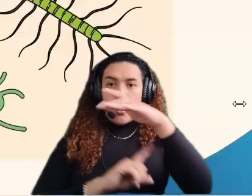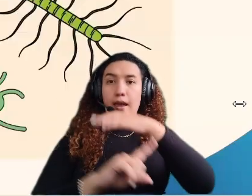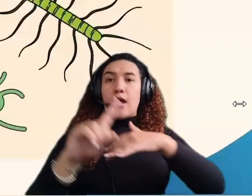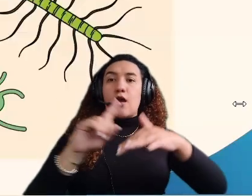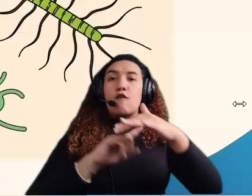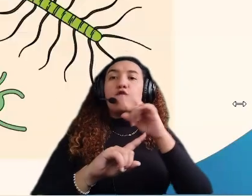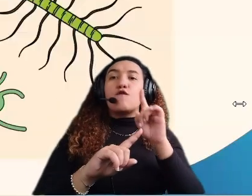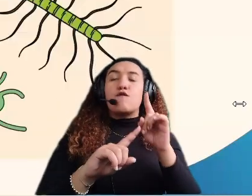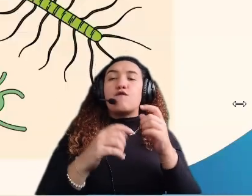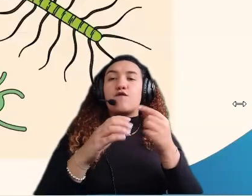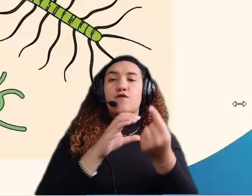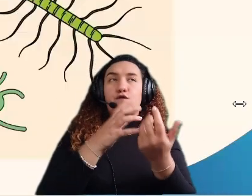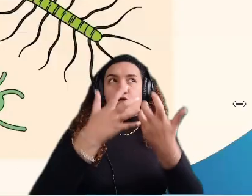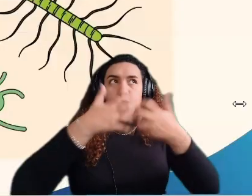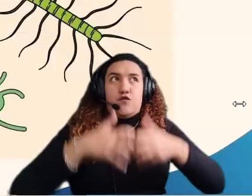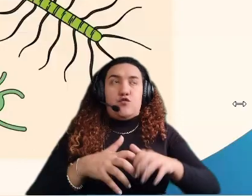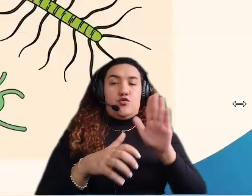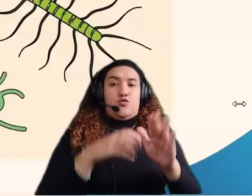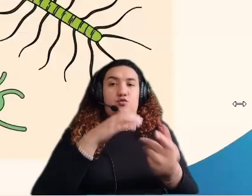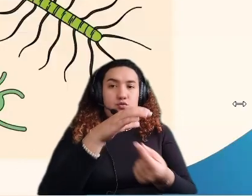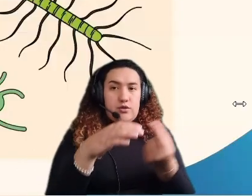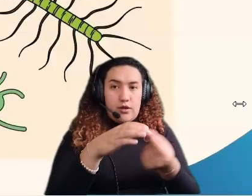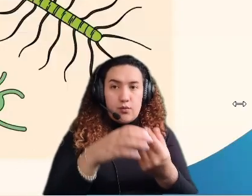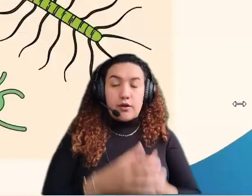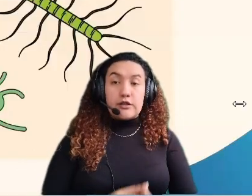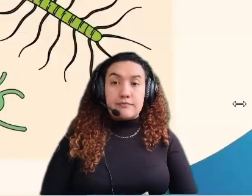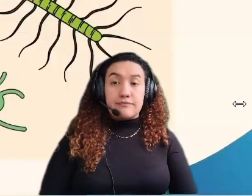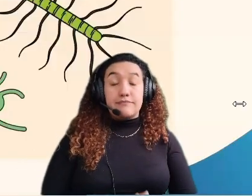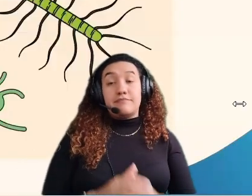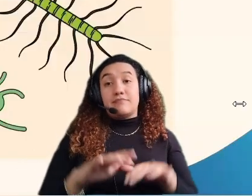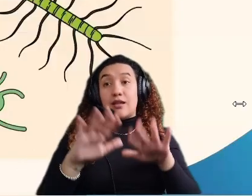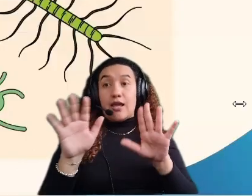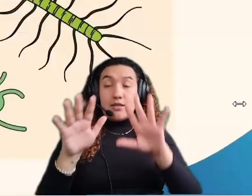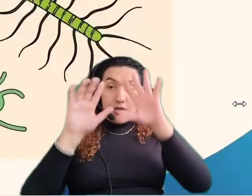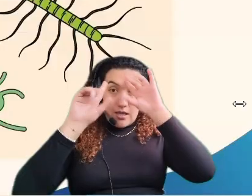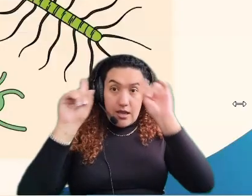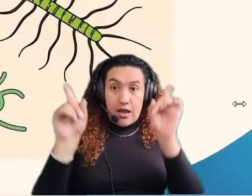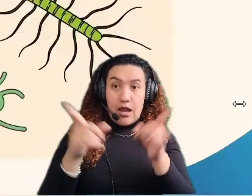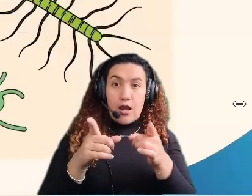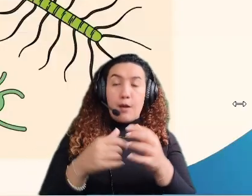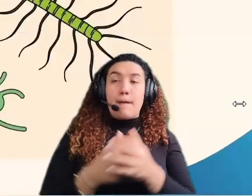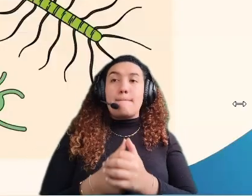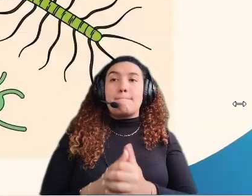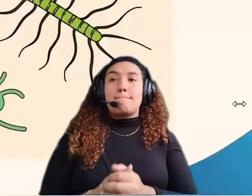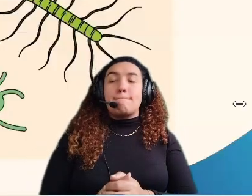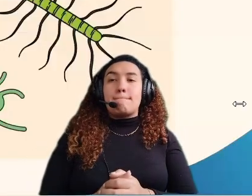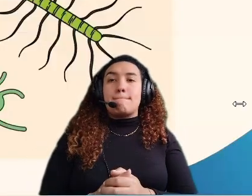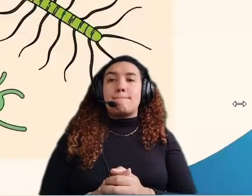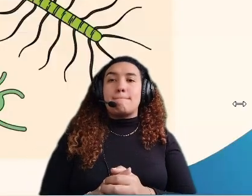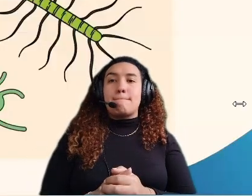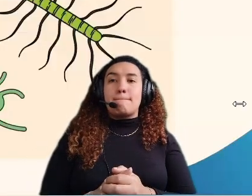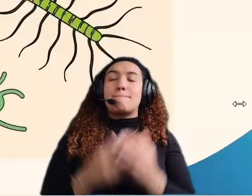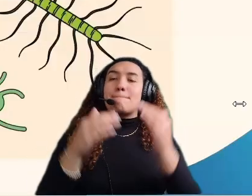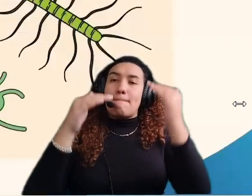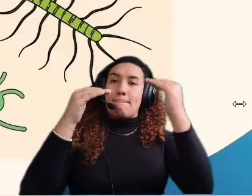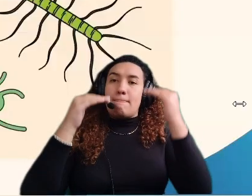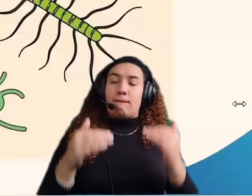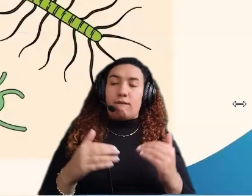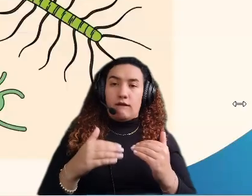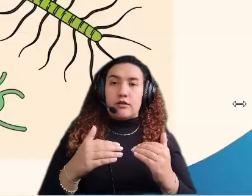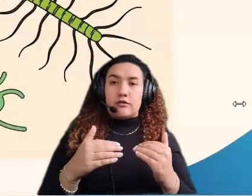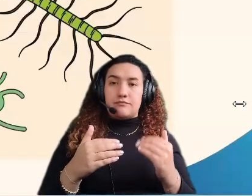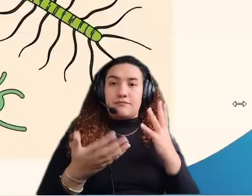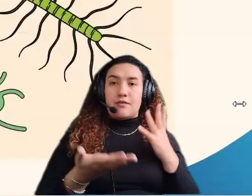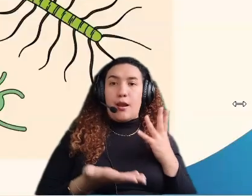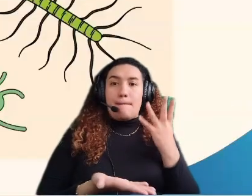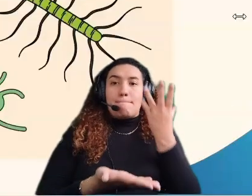celular. Ya entonces sería lo que tenemos como conclusiones. Pasaríamos a mostrar lo que